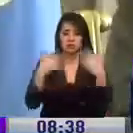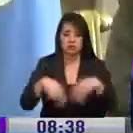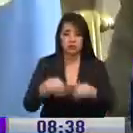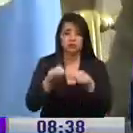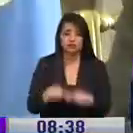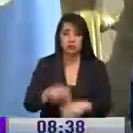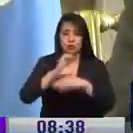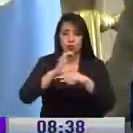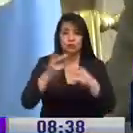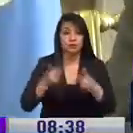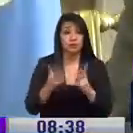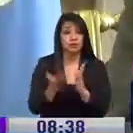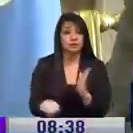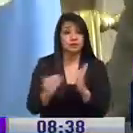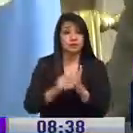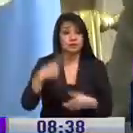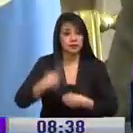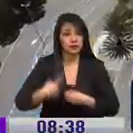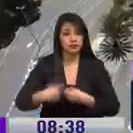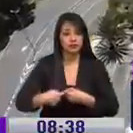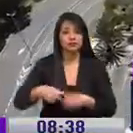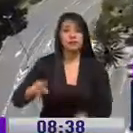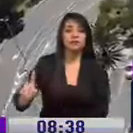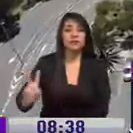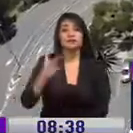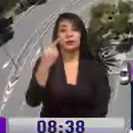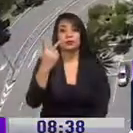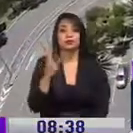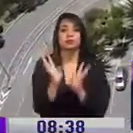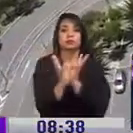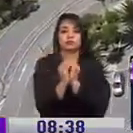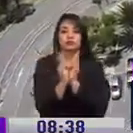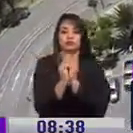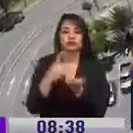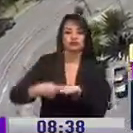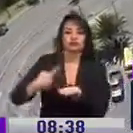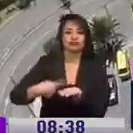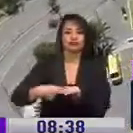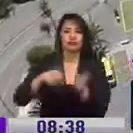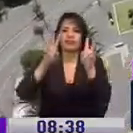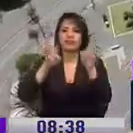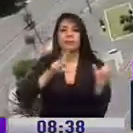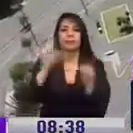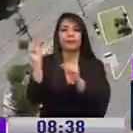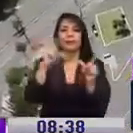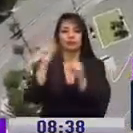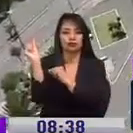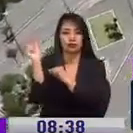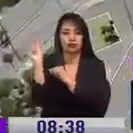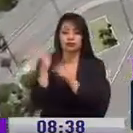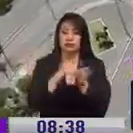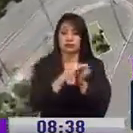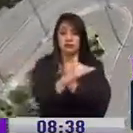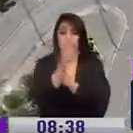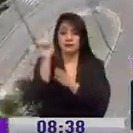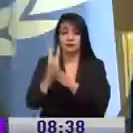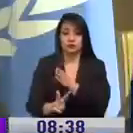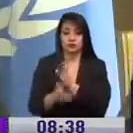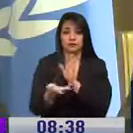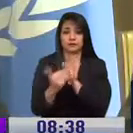También informó que nuevamente Quito será sede del segundo encuentro regional sobre movilidad humana. Reiteró la invitación a